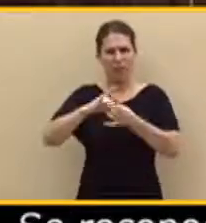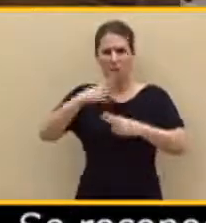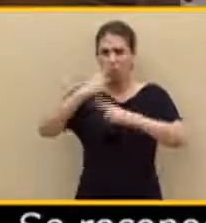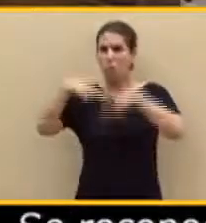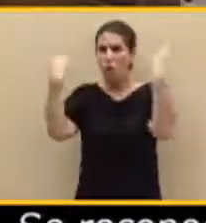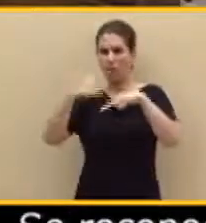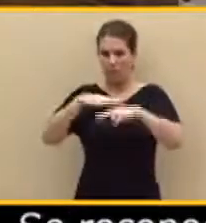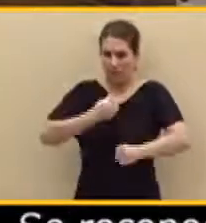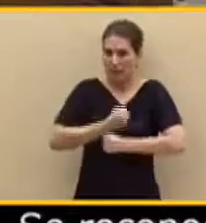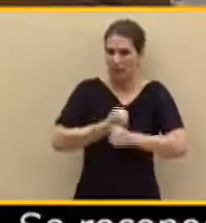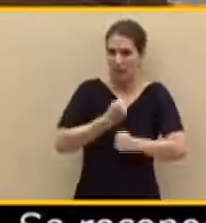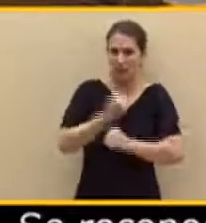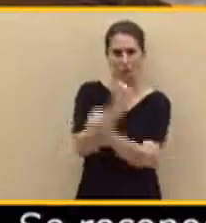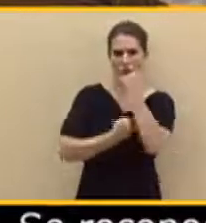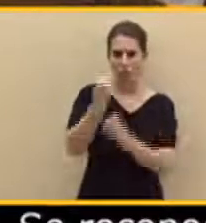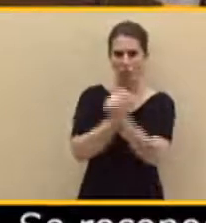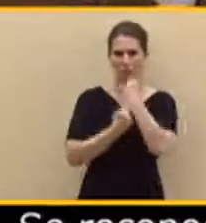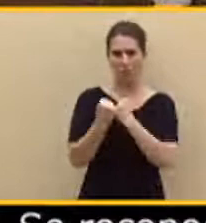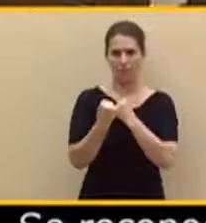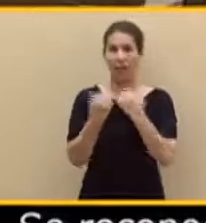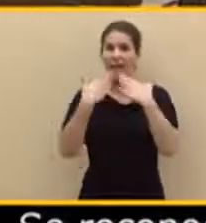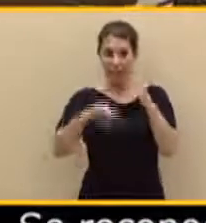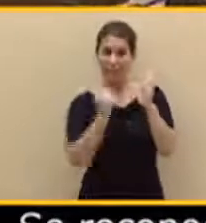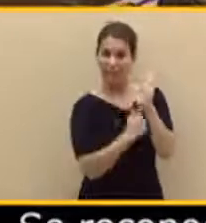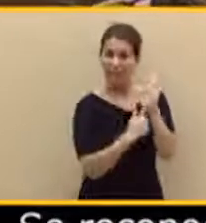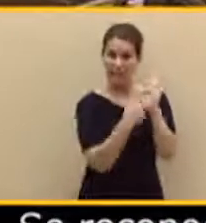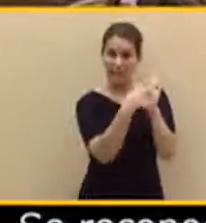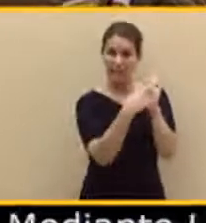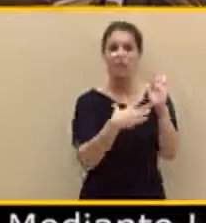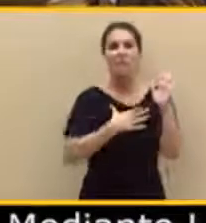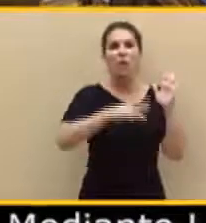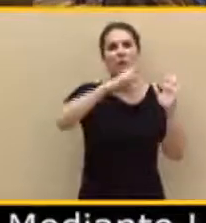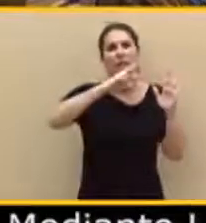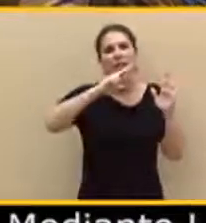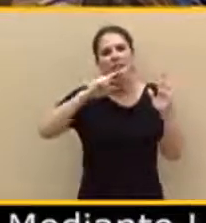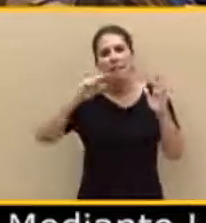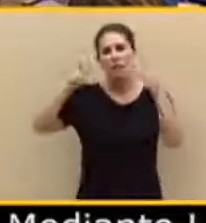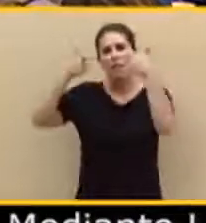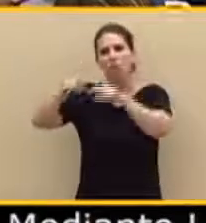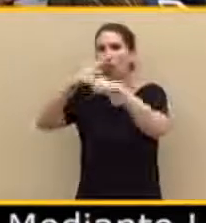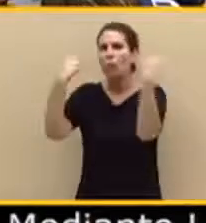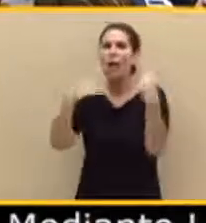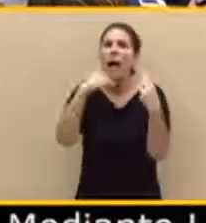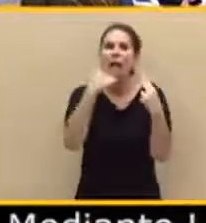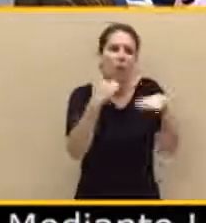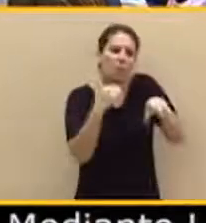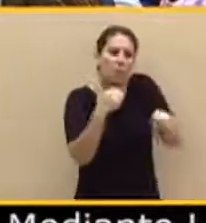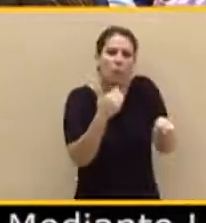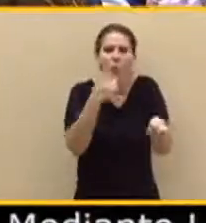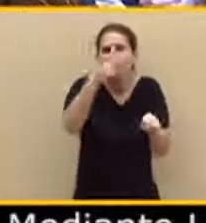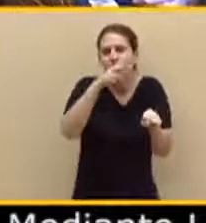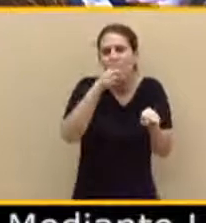económica. Mediante ley se podrá reservar al sector público recursos o servicios